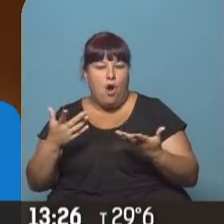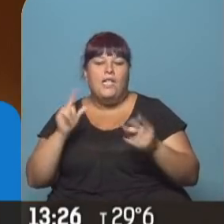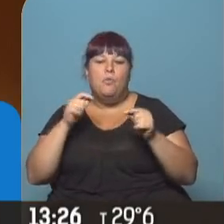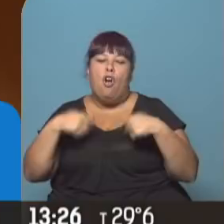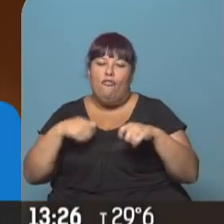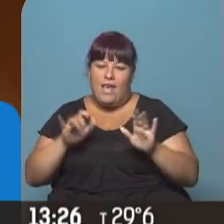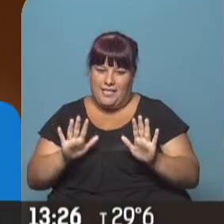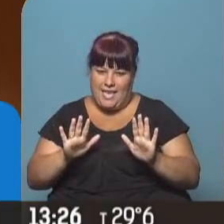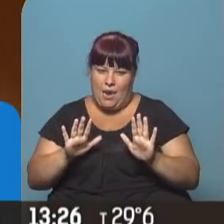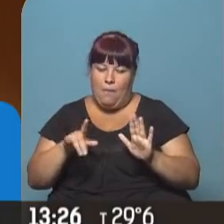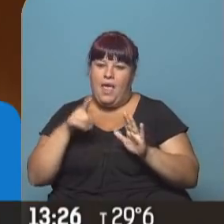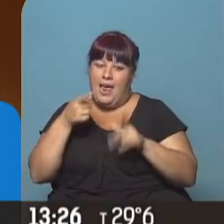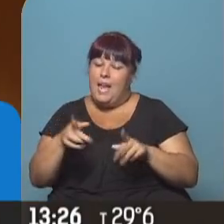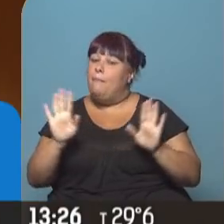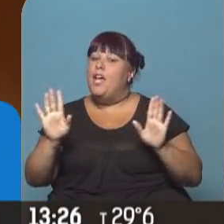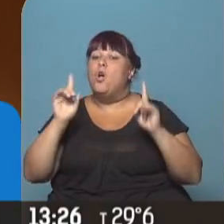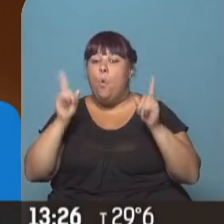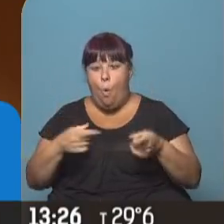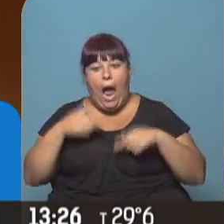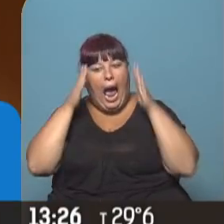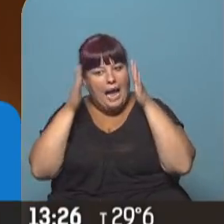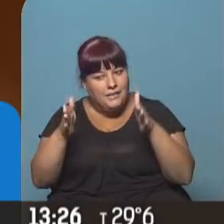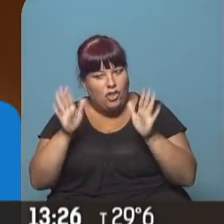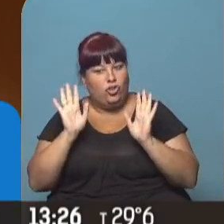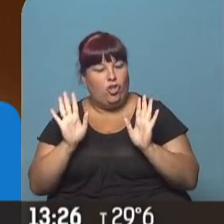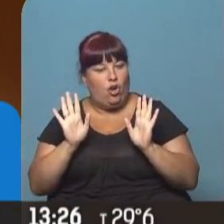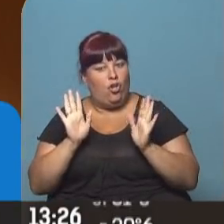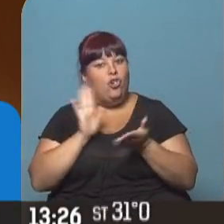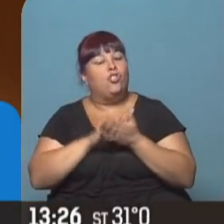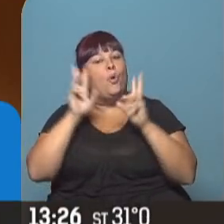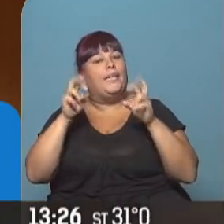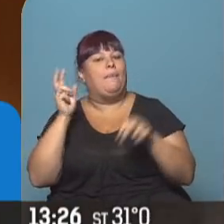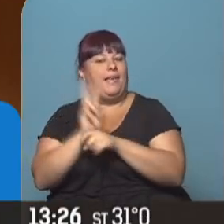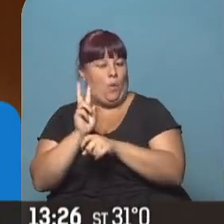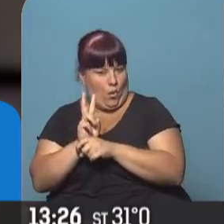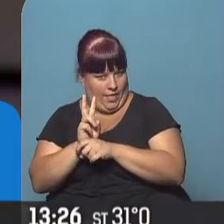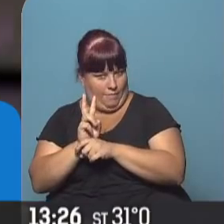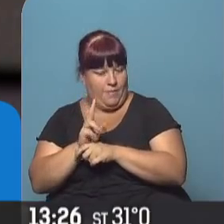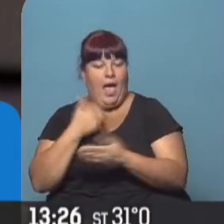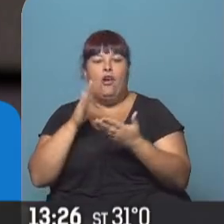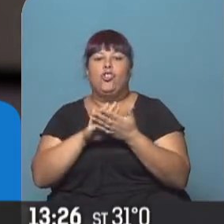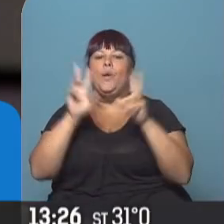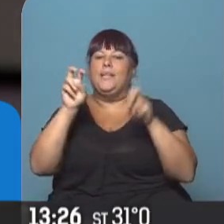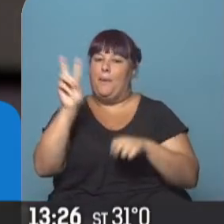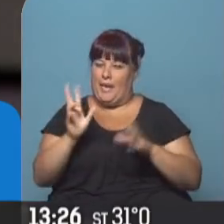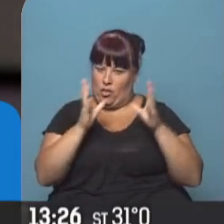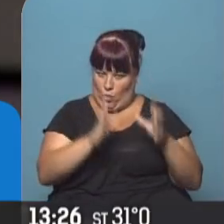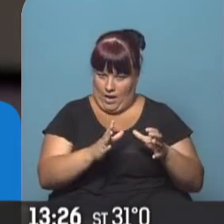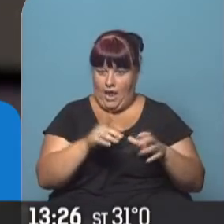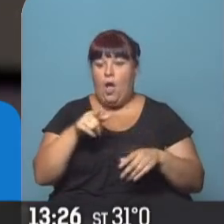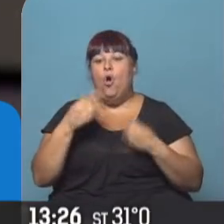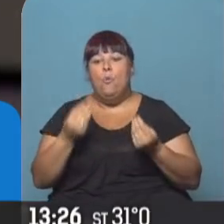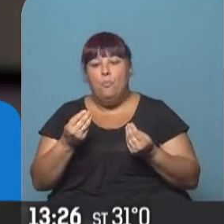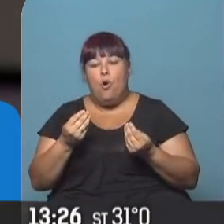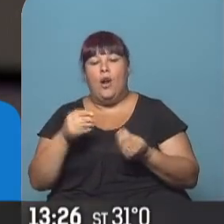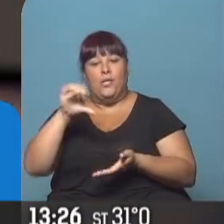eso flexibilizamos esta posibilidad sin perder de vista el lado de la seguridad. Estábamos hablando del caso venezolano en particular. ¿Es porque